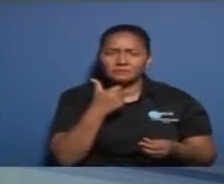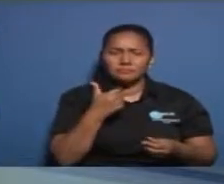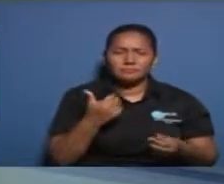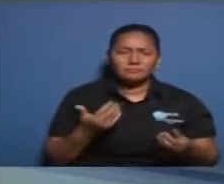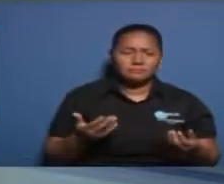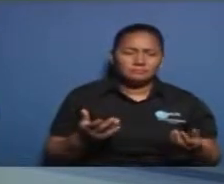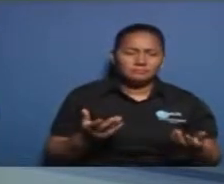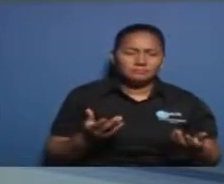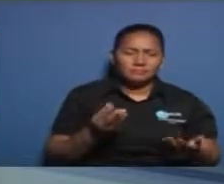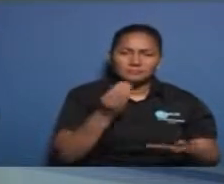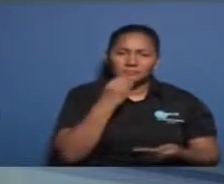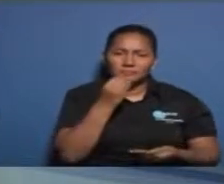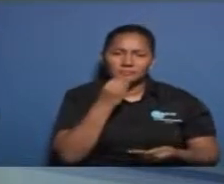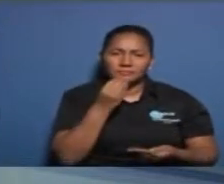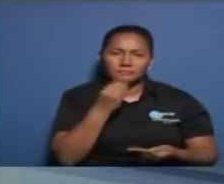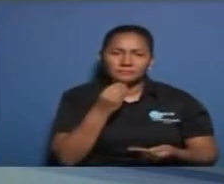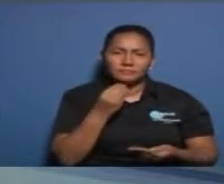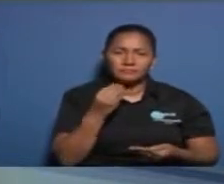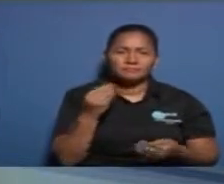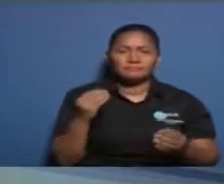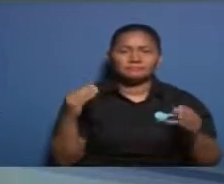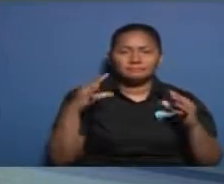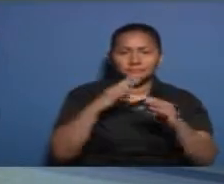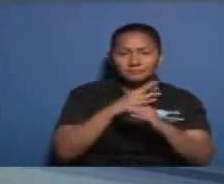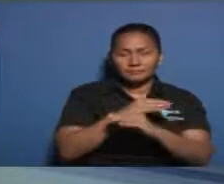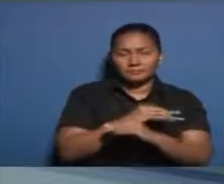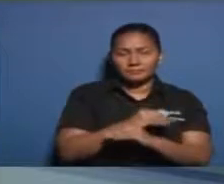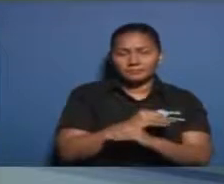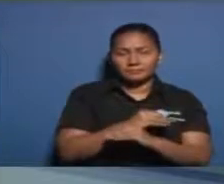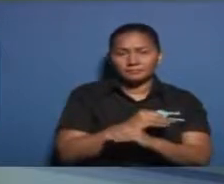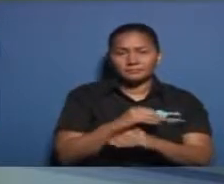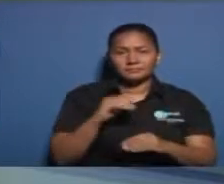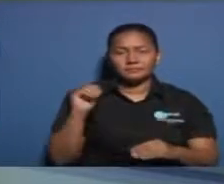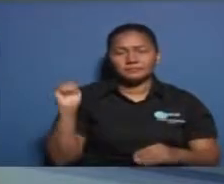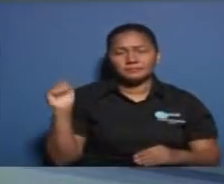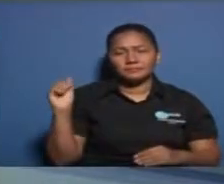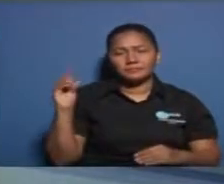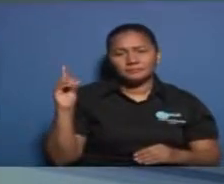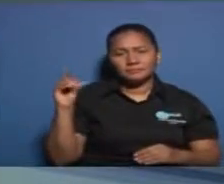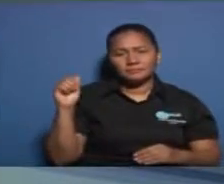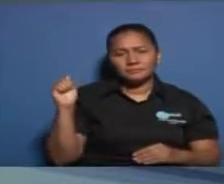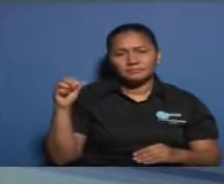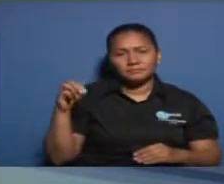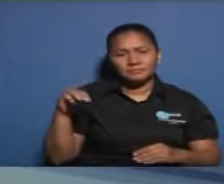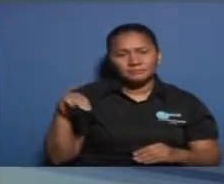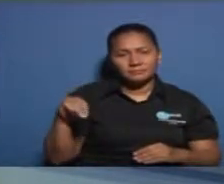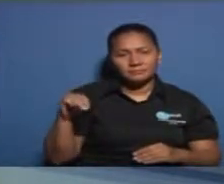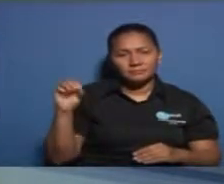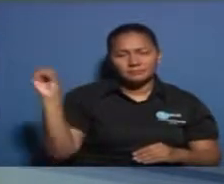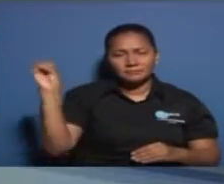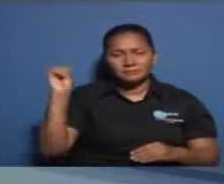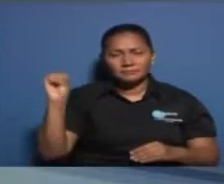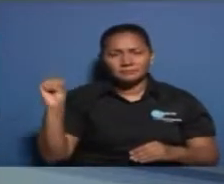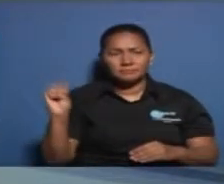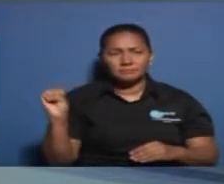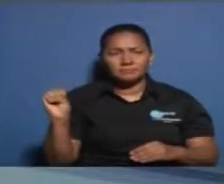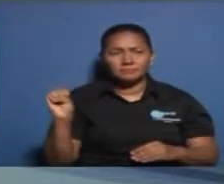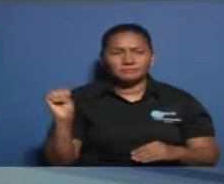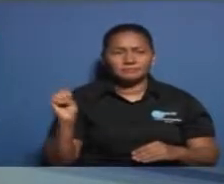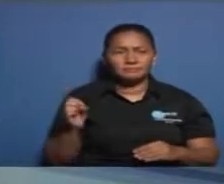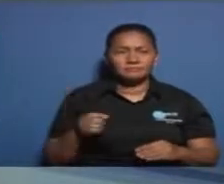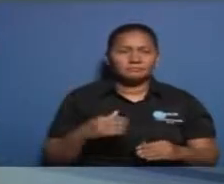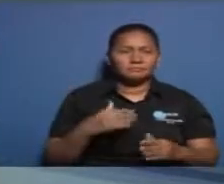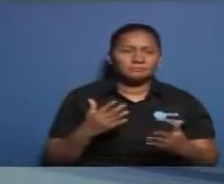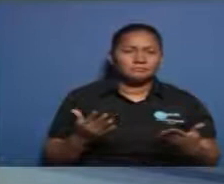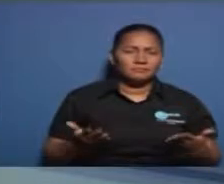hace toda una elucubración de como el egoísmo individual es lo que lleva a la prosperidad pero esta señora